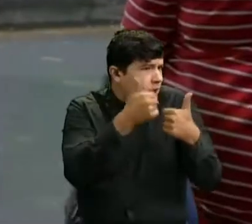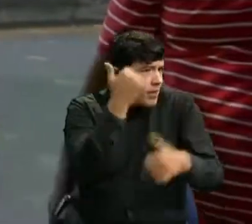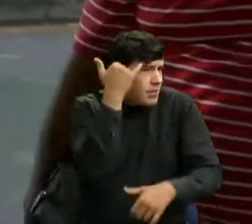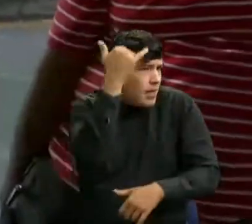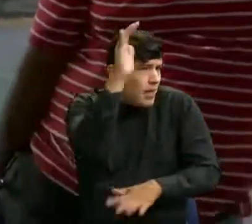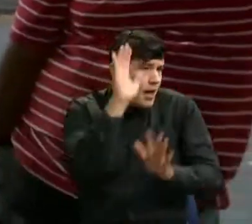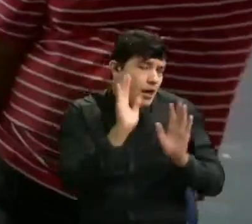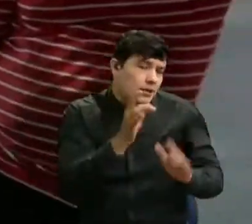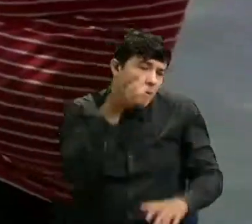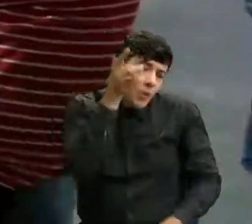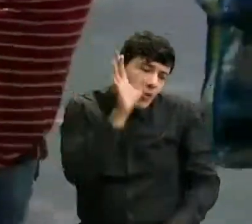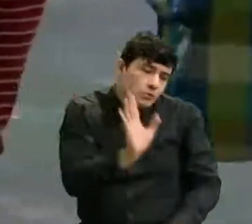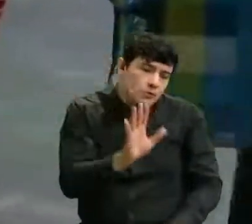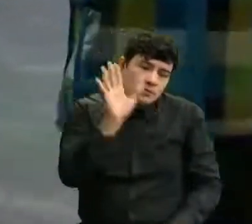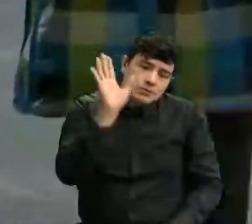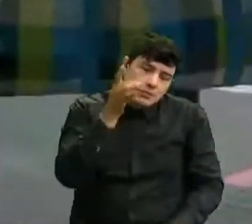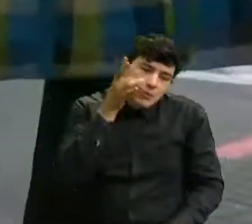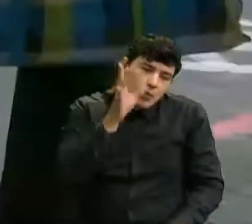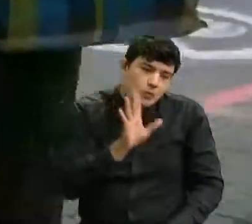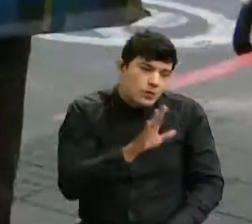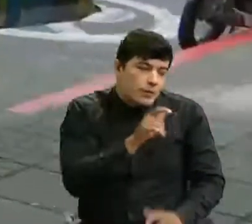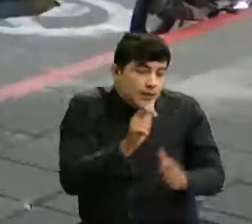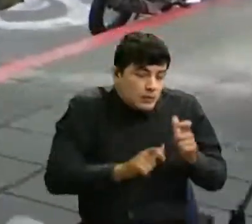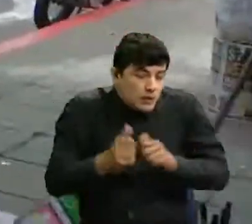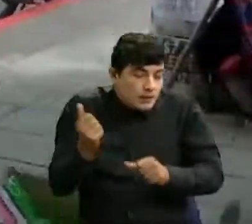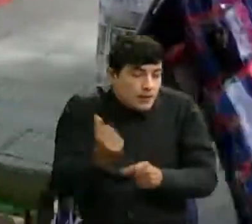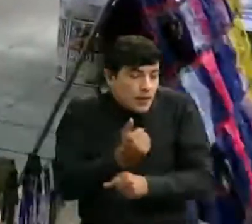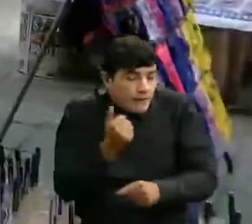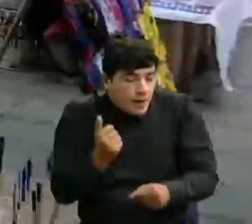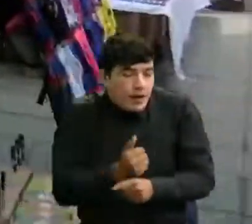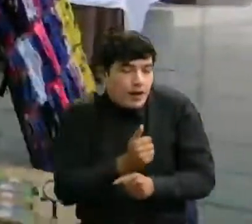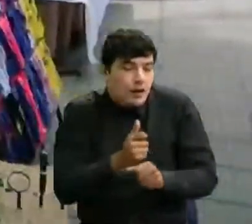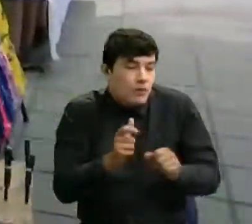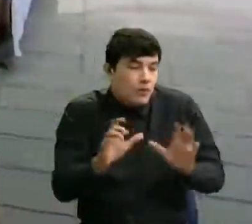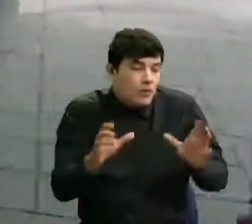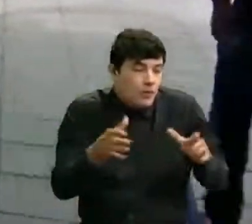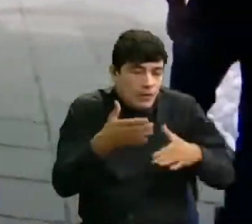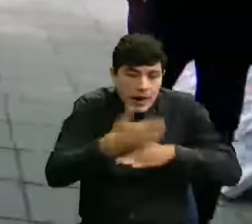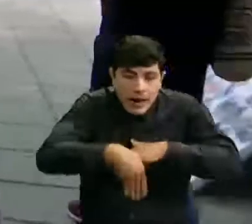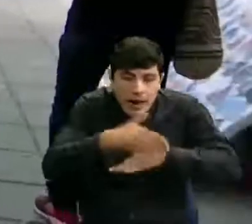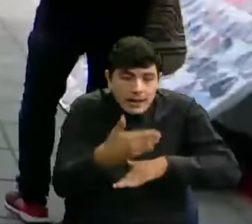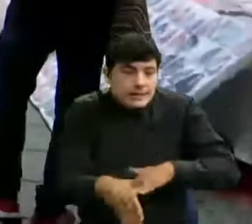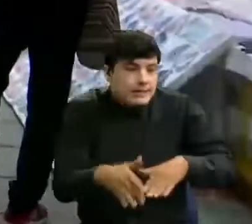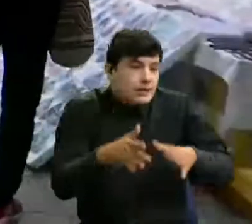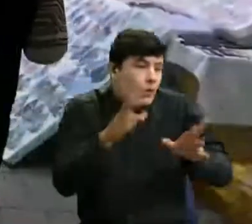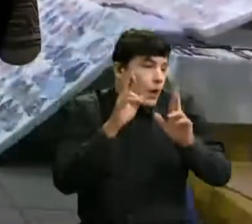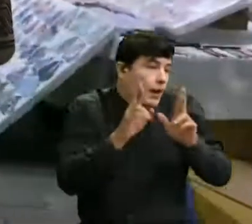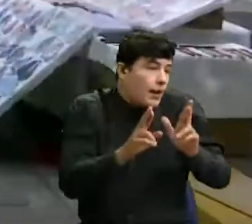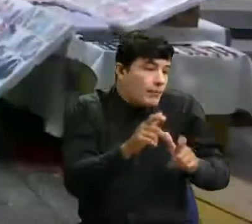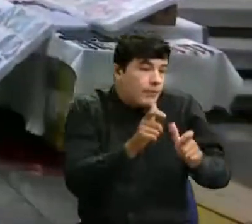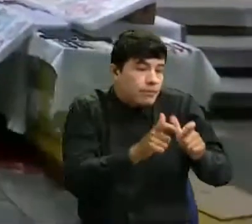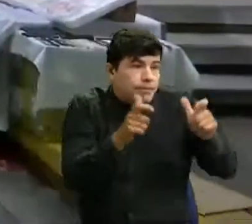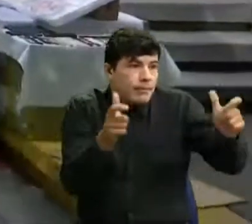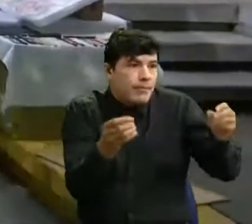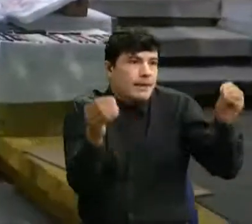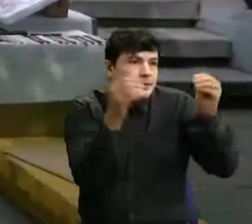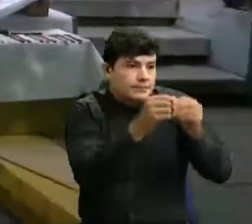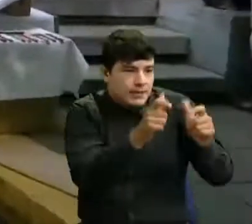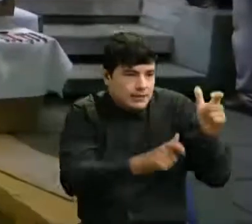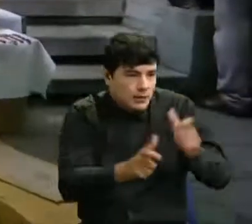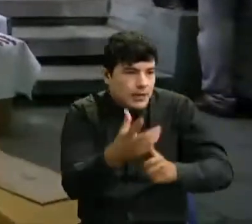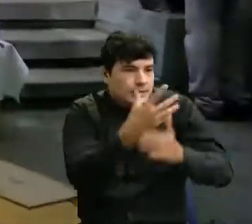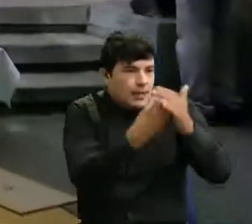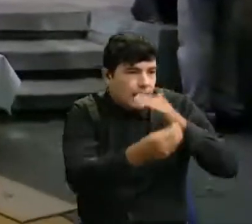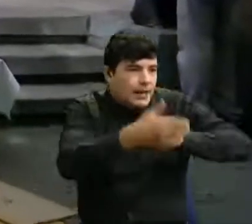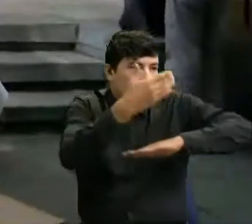¿no? Para ver si de pronto nosotros los que trabajamos aquí en el informal se vea más gente, ¿no? Que salga más gente a la calle